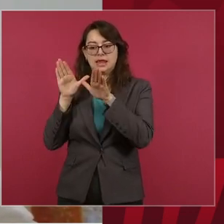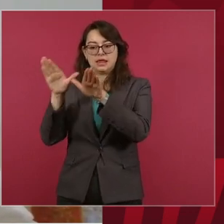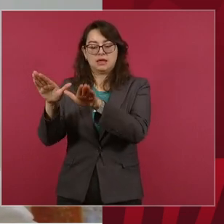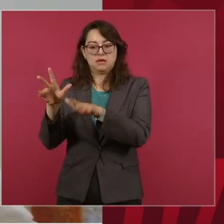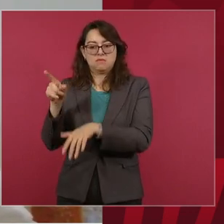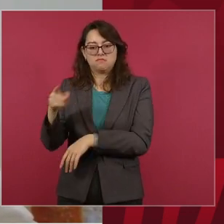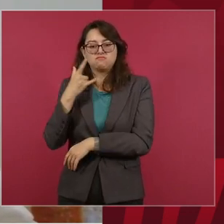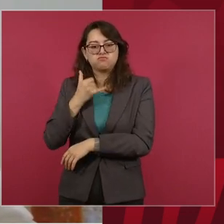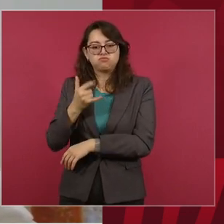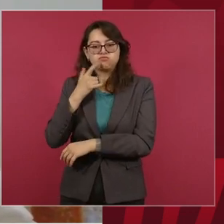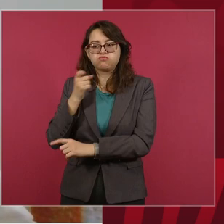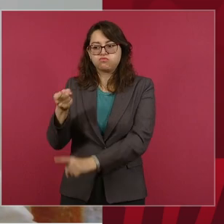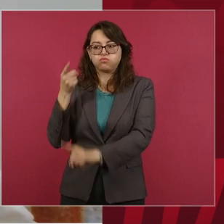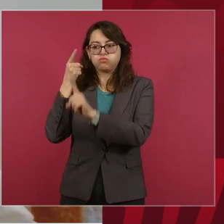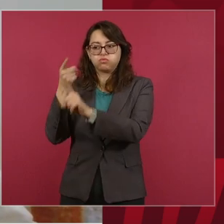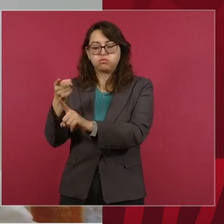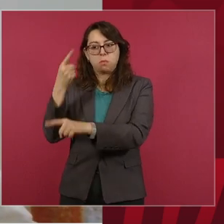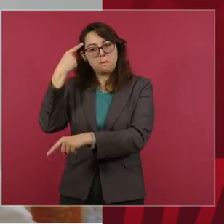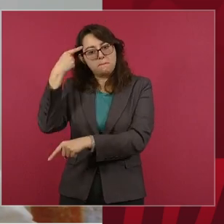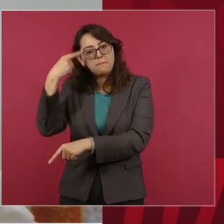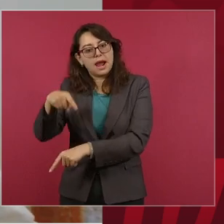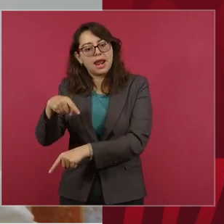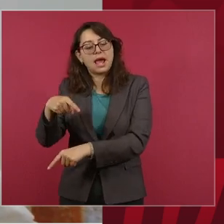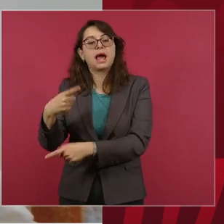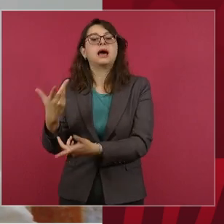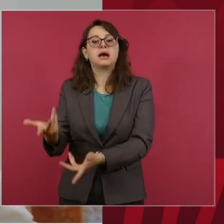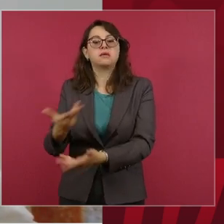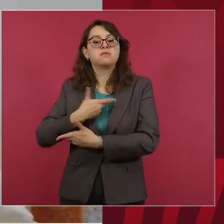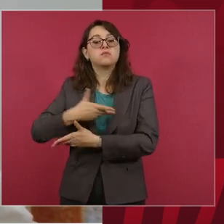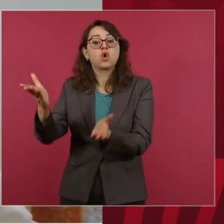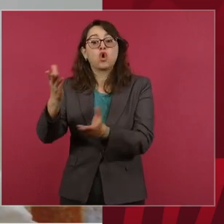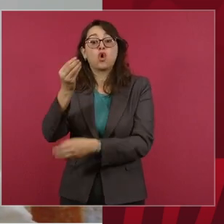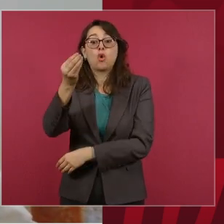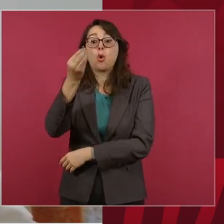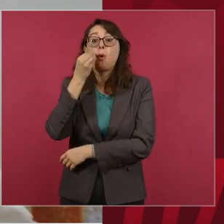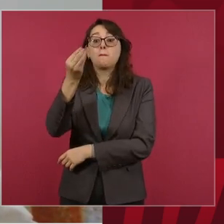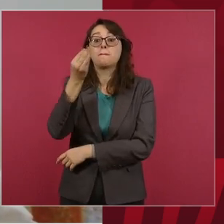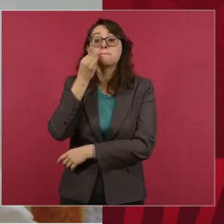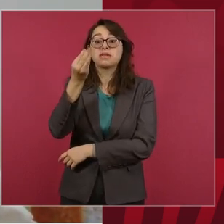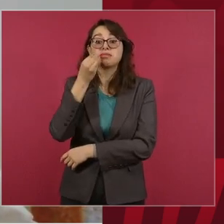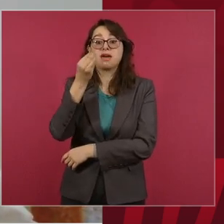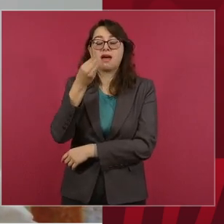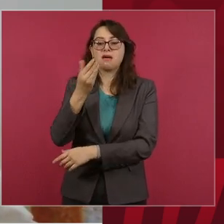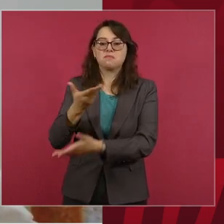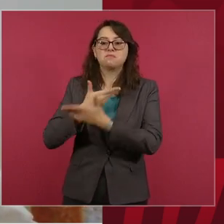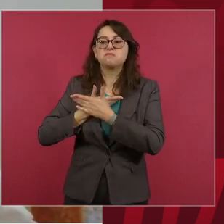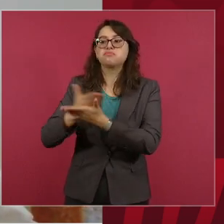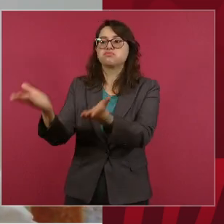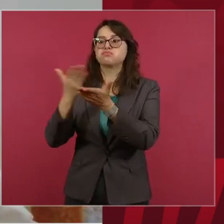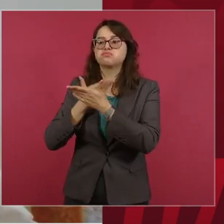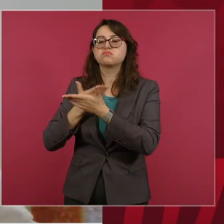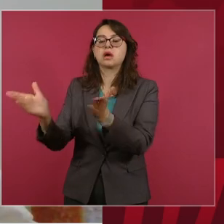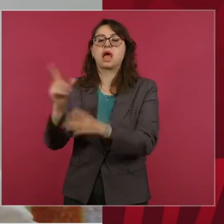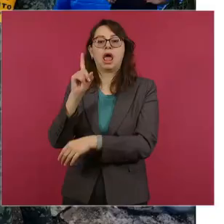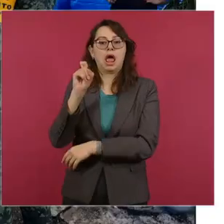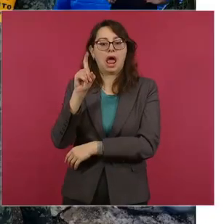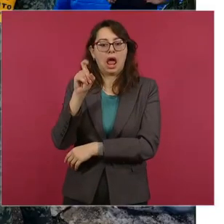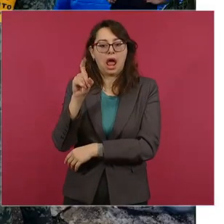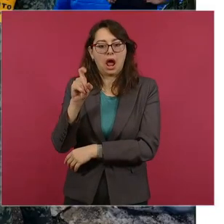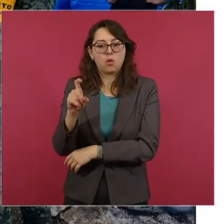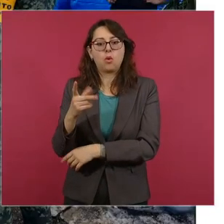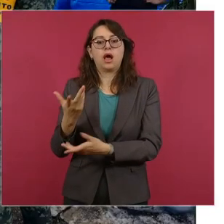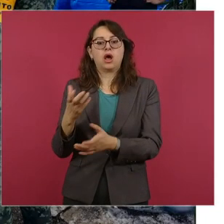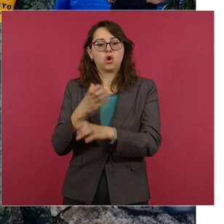su esfuerzo encaminado a la distribución de canastas básicas, de agua, de encendios